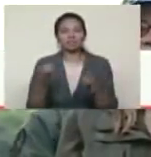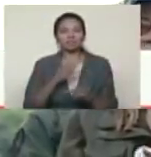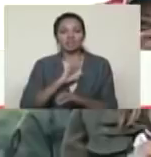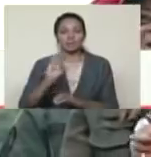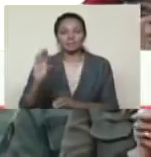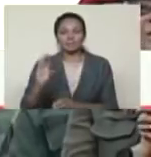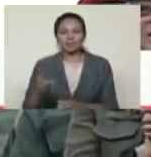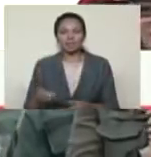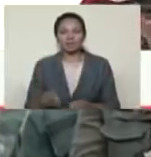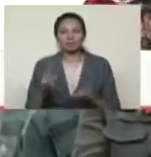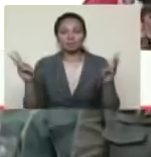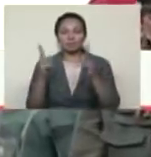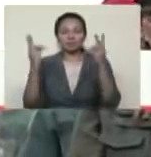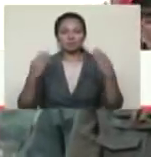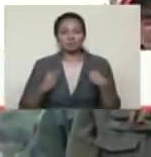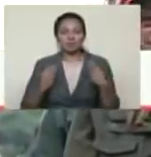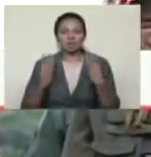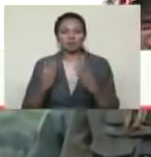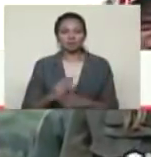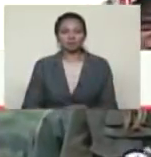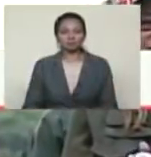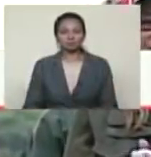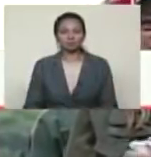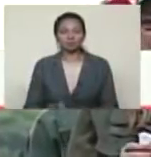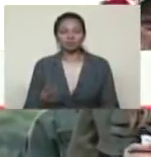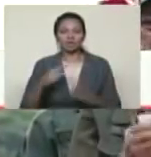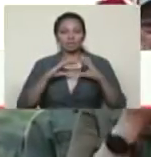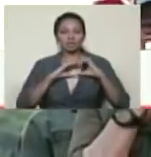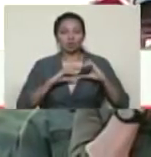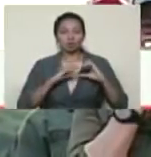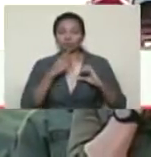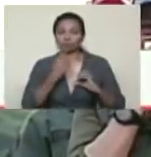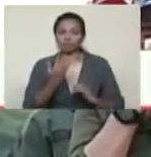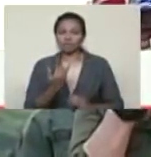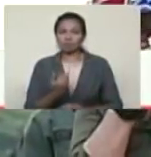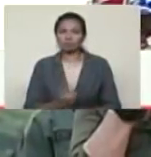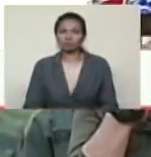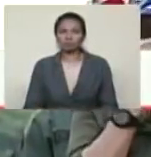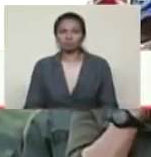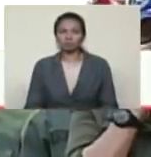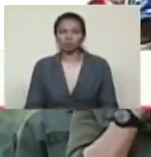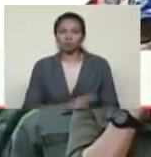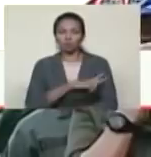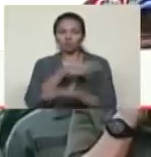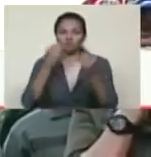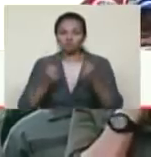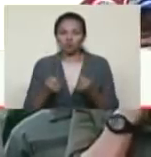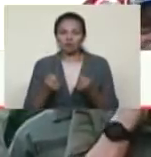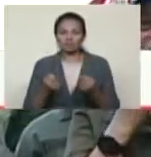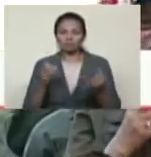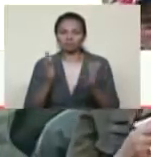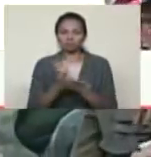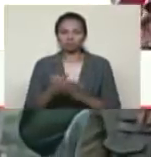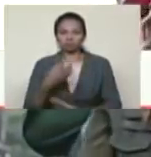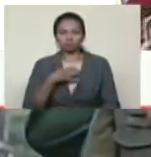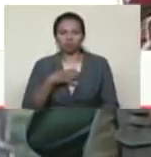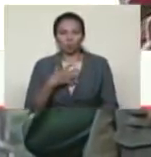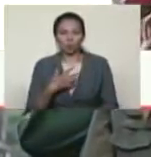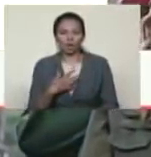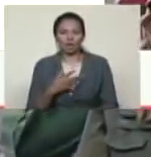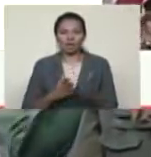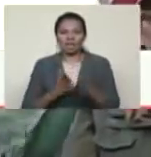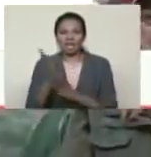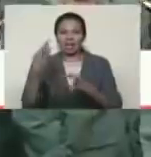socialista! Y desde el corazón digamos, con fuerza indestructible,